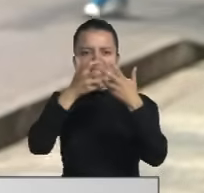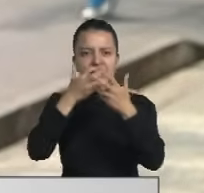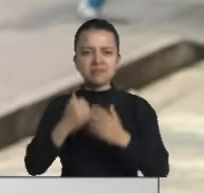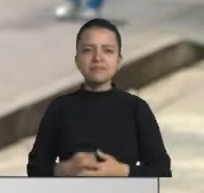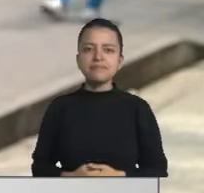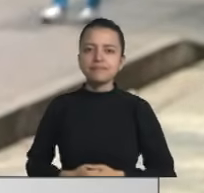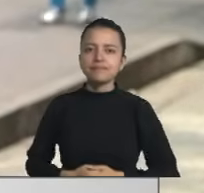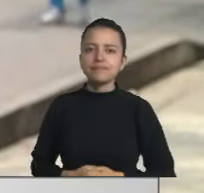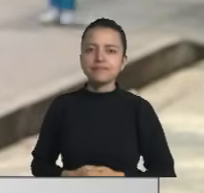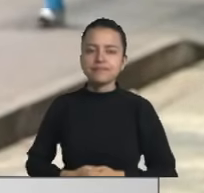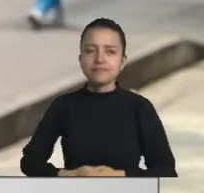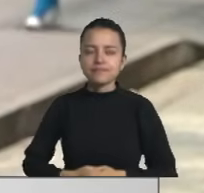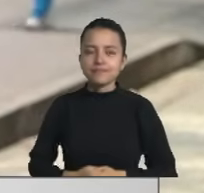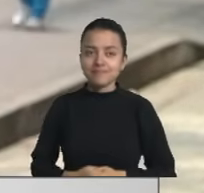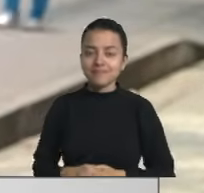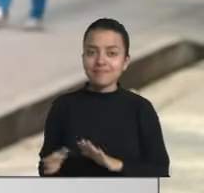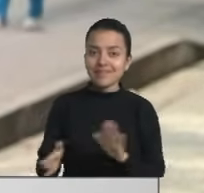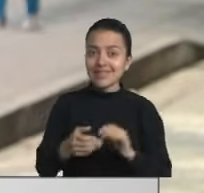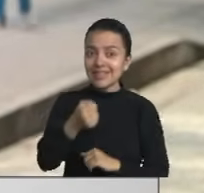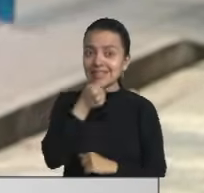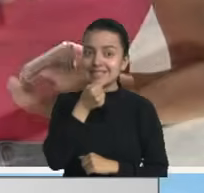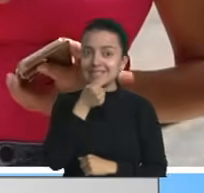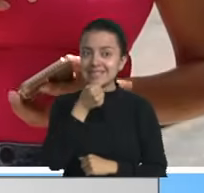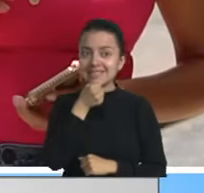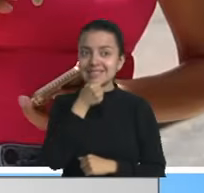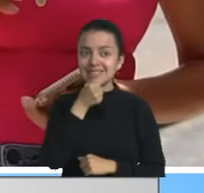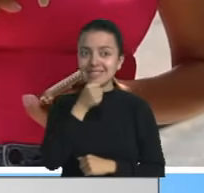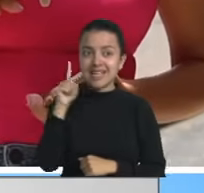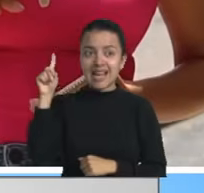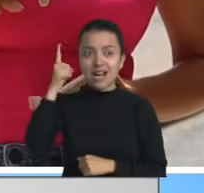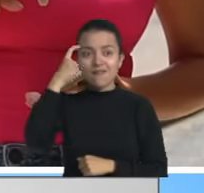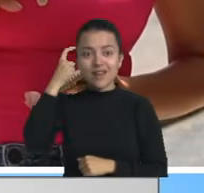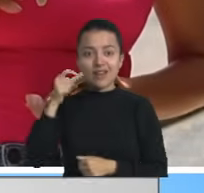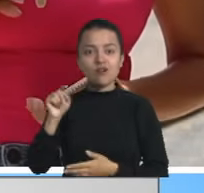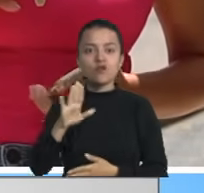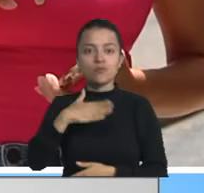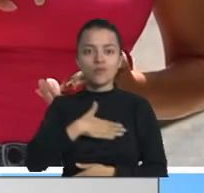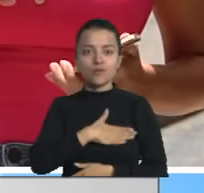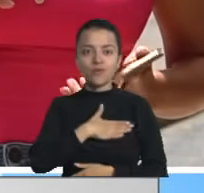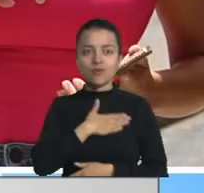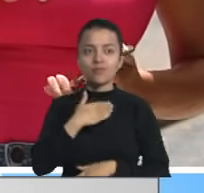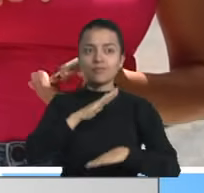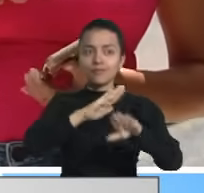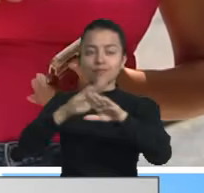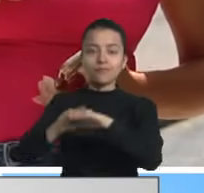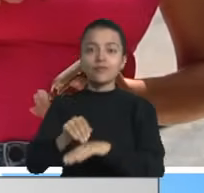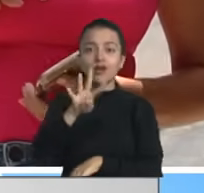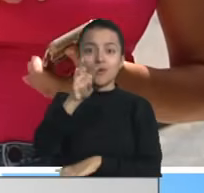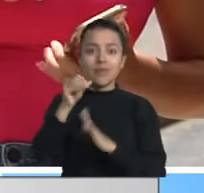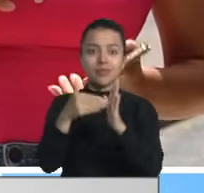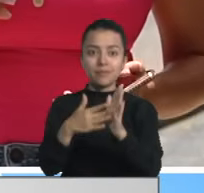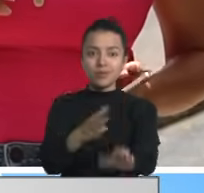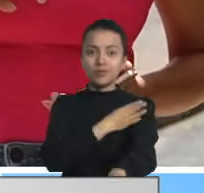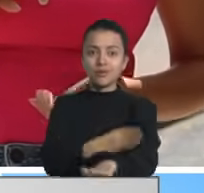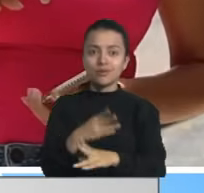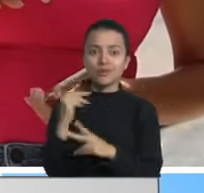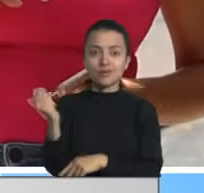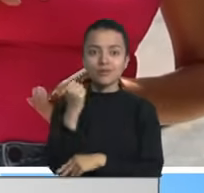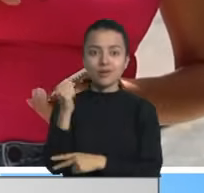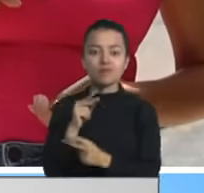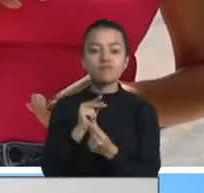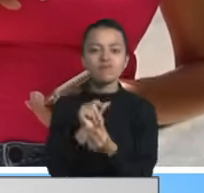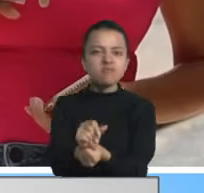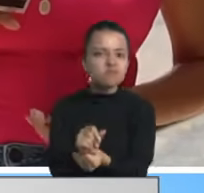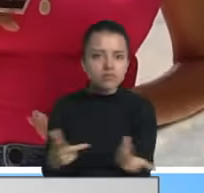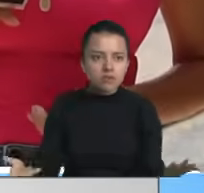el gobernador de Bolívar anunció una inversión por más de 90 mil millones de pesos para garantizar el agua